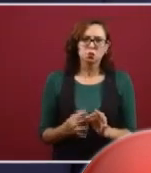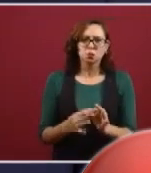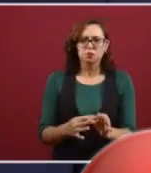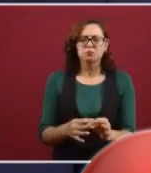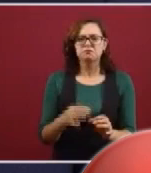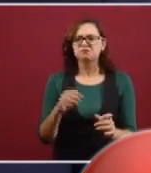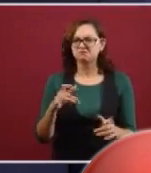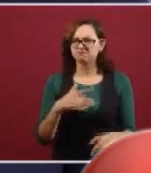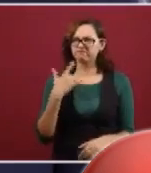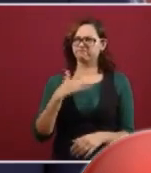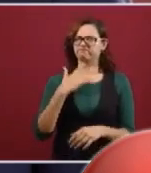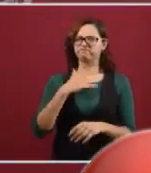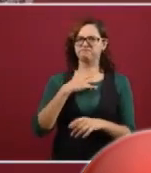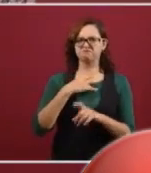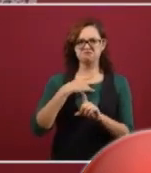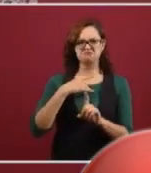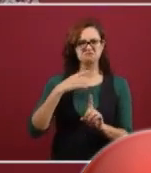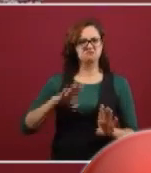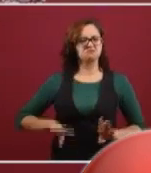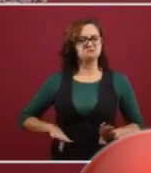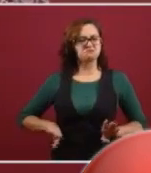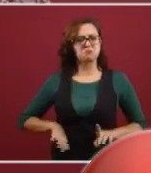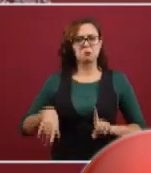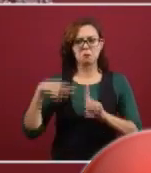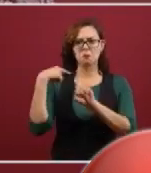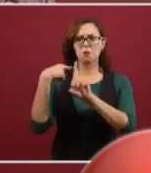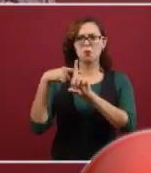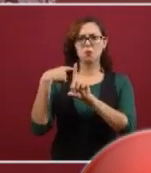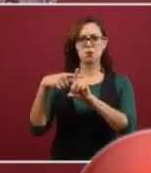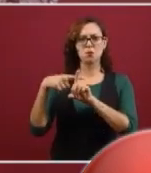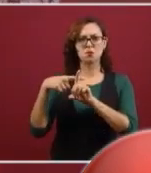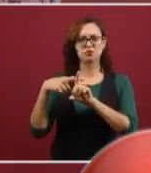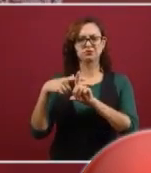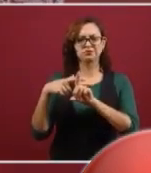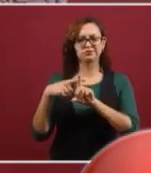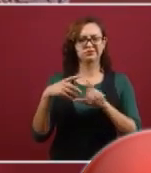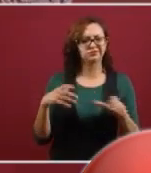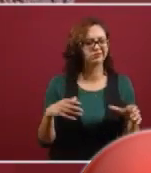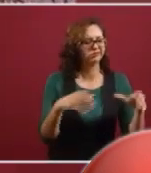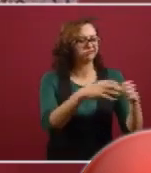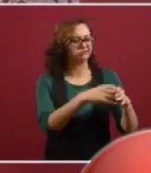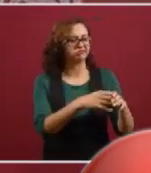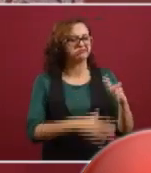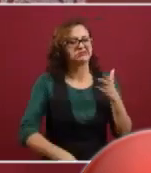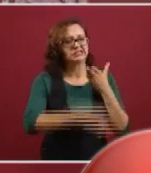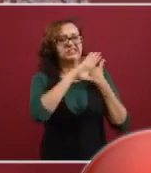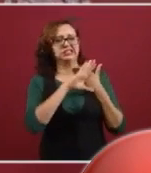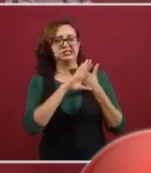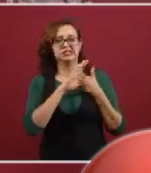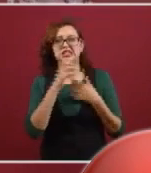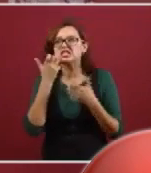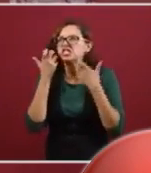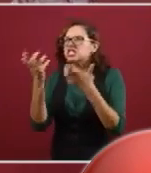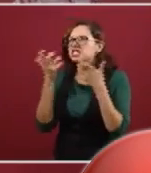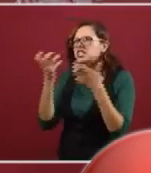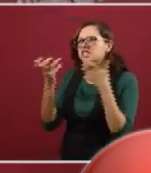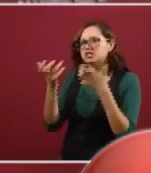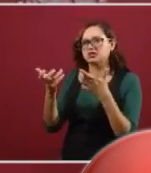optimistas, a pesar de que nuestros adversarios quisieran que nos fuese mal